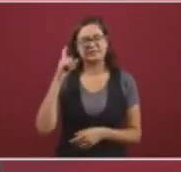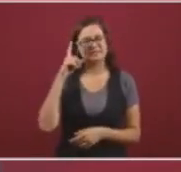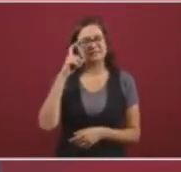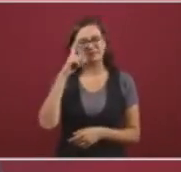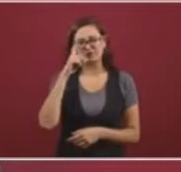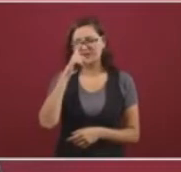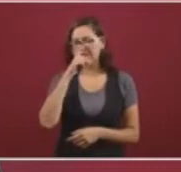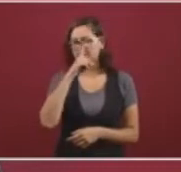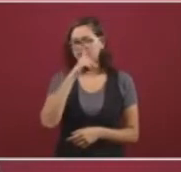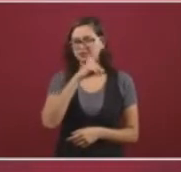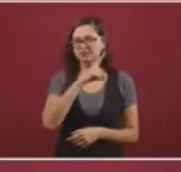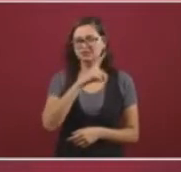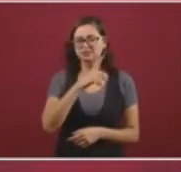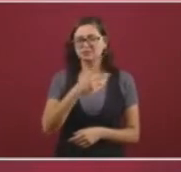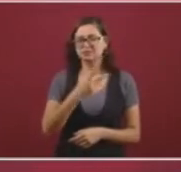que